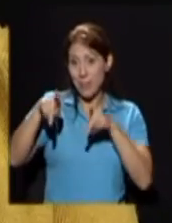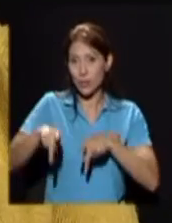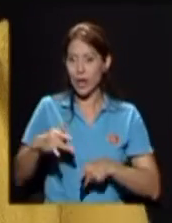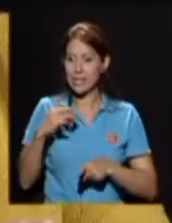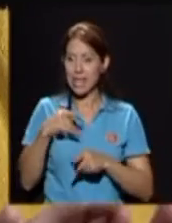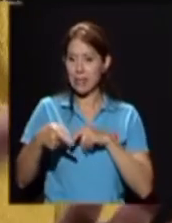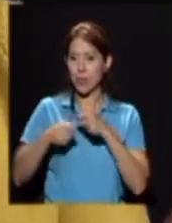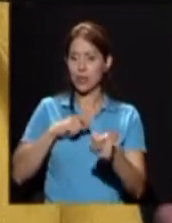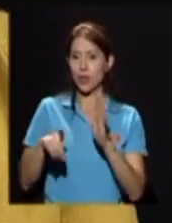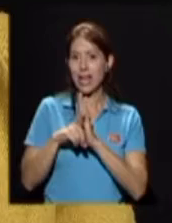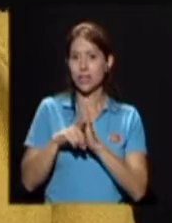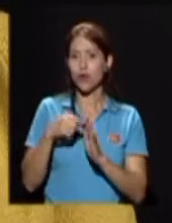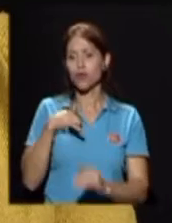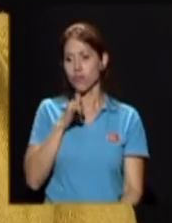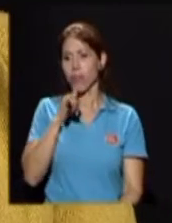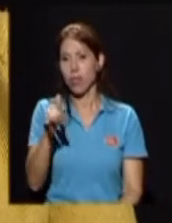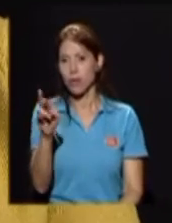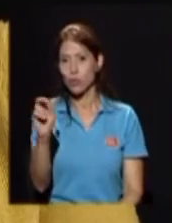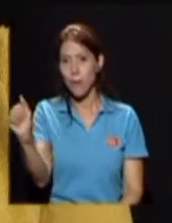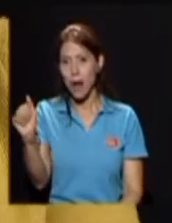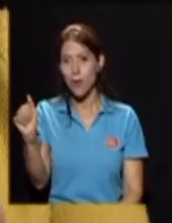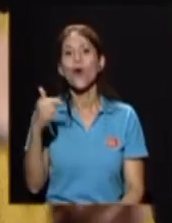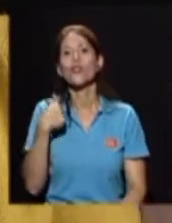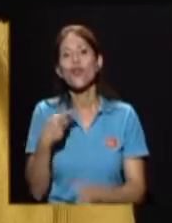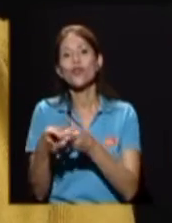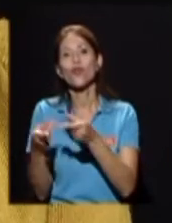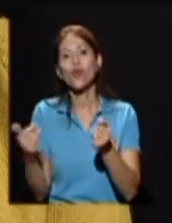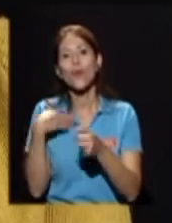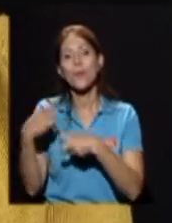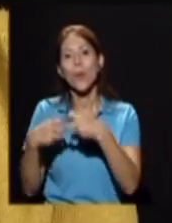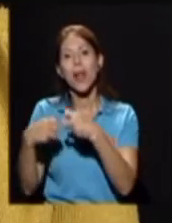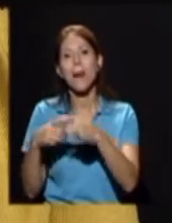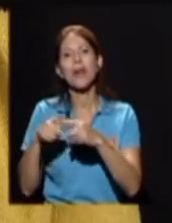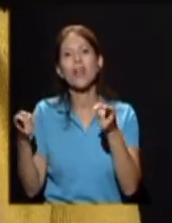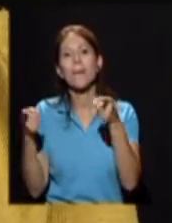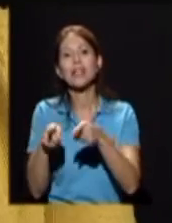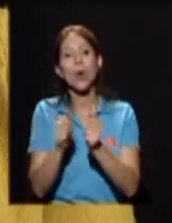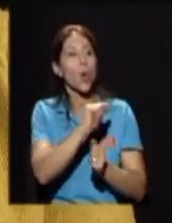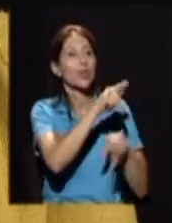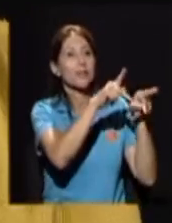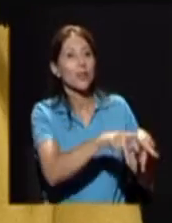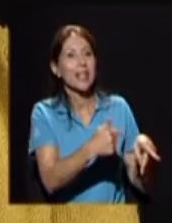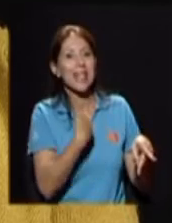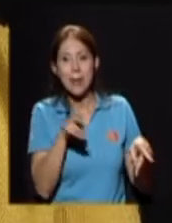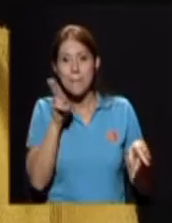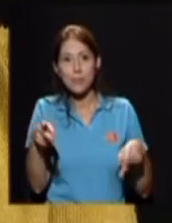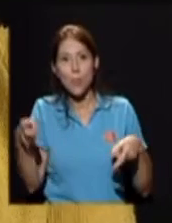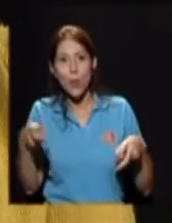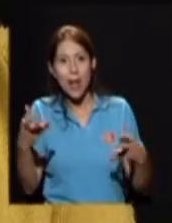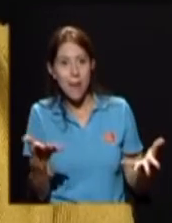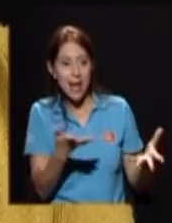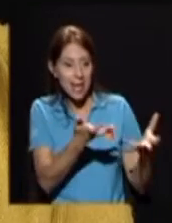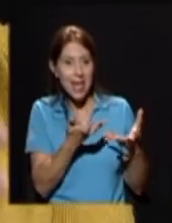la sala, pero y todo el resto de la fila que estaba ahí, o todo el resto de los pacientes que quisieran tener ese medicamento, pero